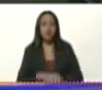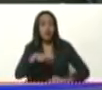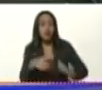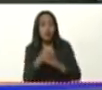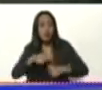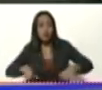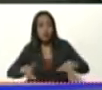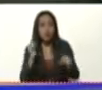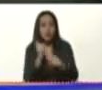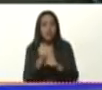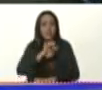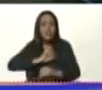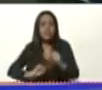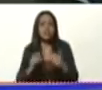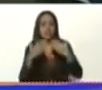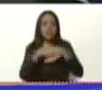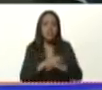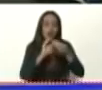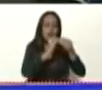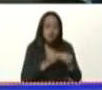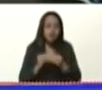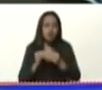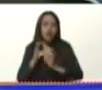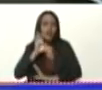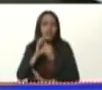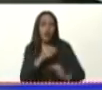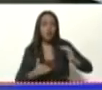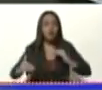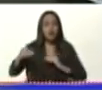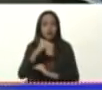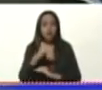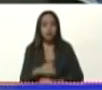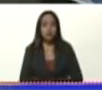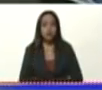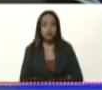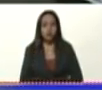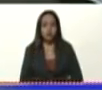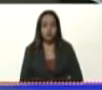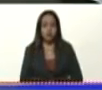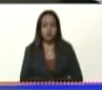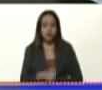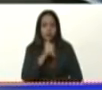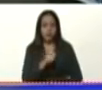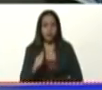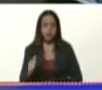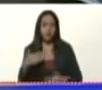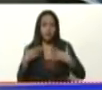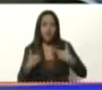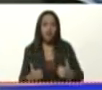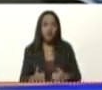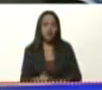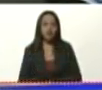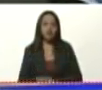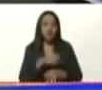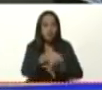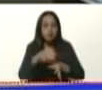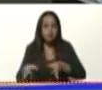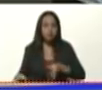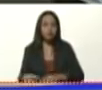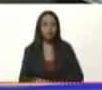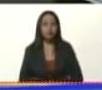operativas de defensa integral. Se crea un Estado Mayor por cada un Estado Mayor de la Salud a nivel regional, a nivel